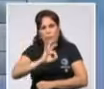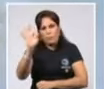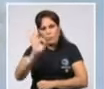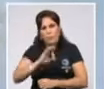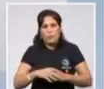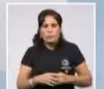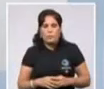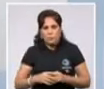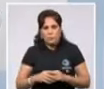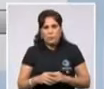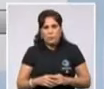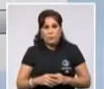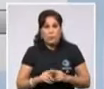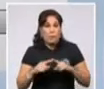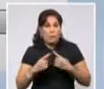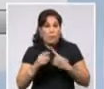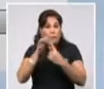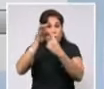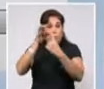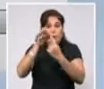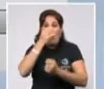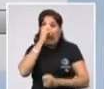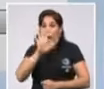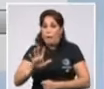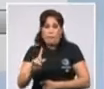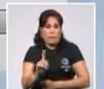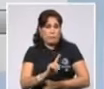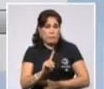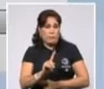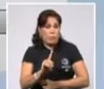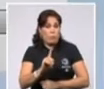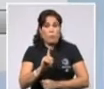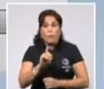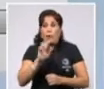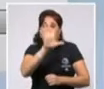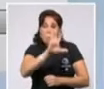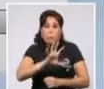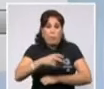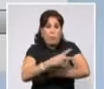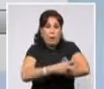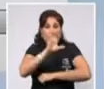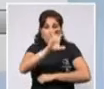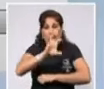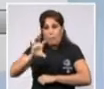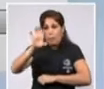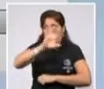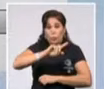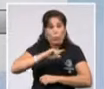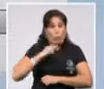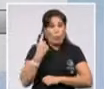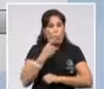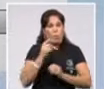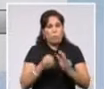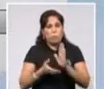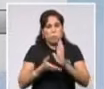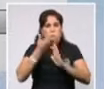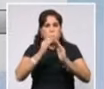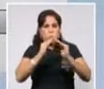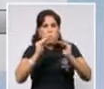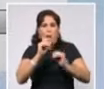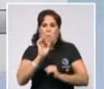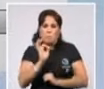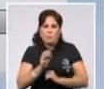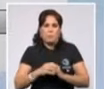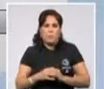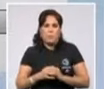3,8%. Con excepción de África, reitero, en todos los continentes se registró un aumento de los casos. Hasta este martes, es